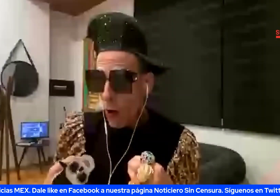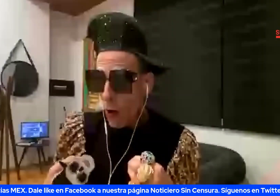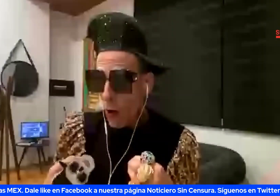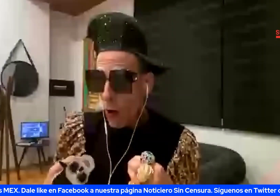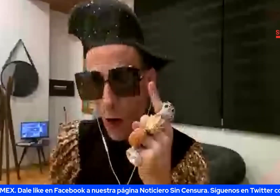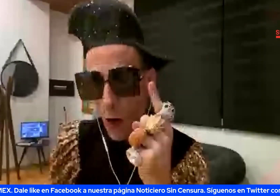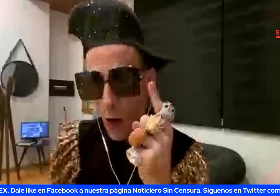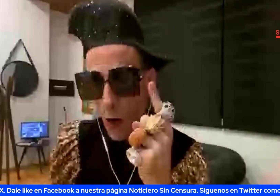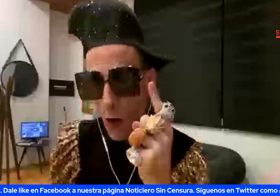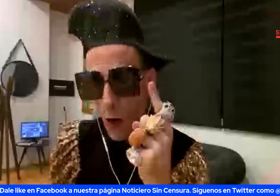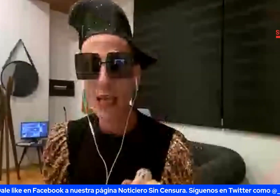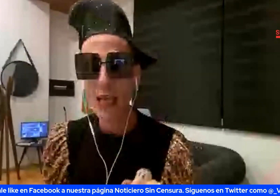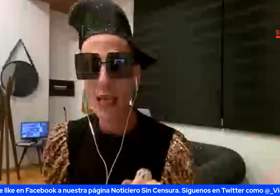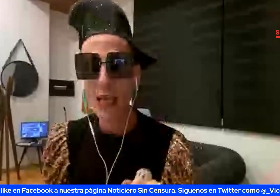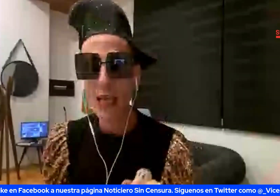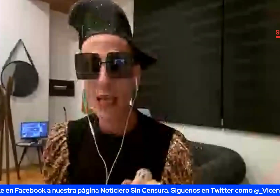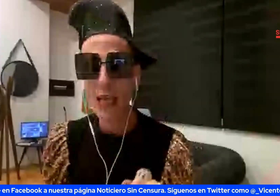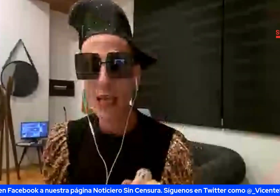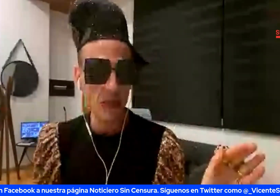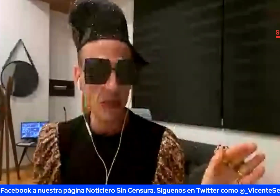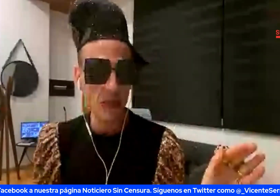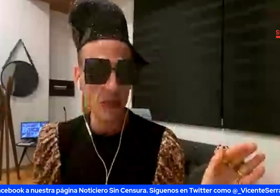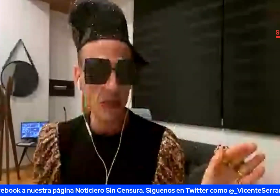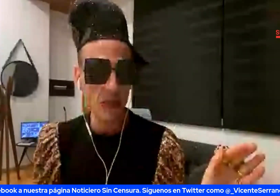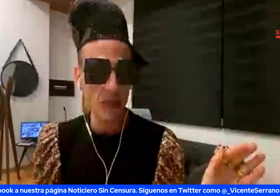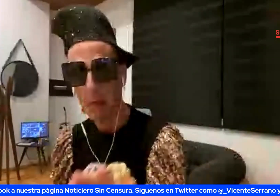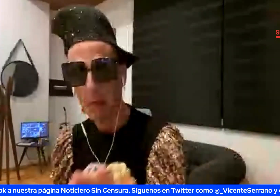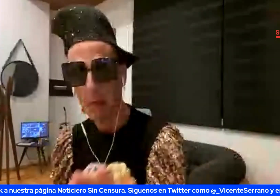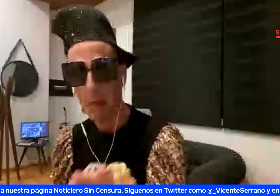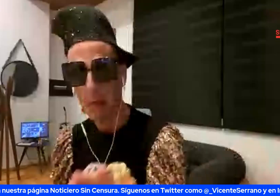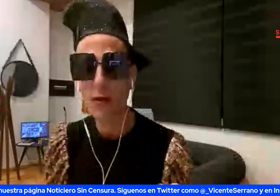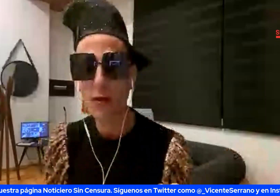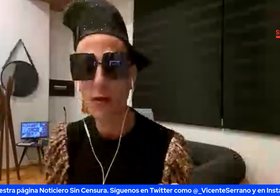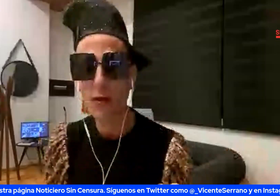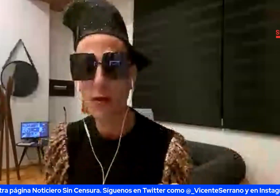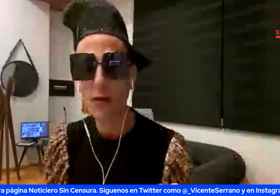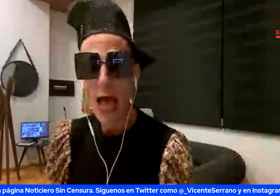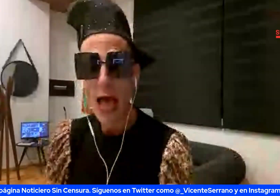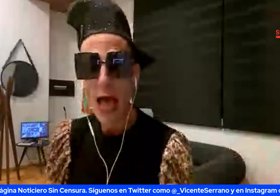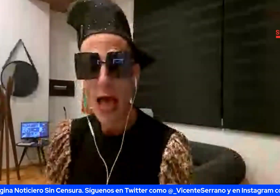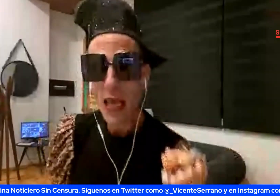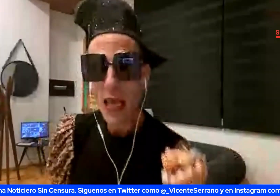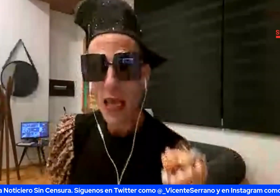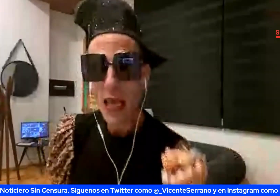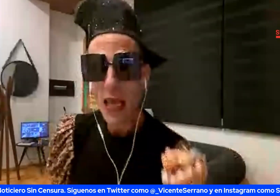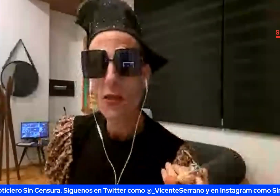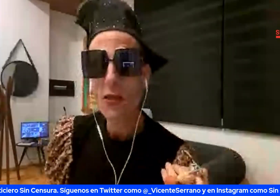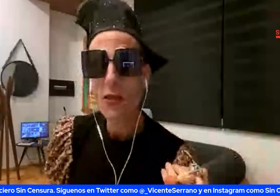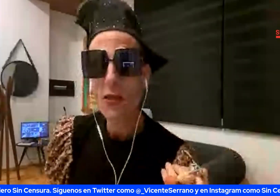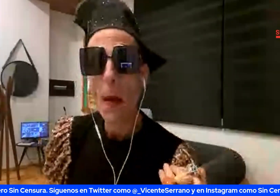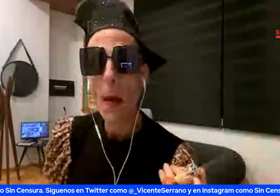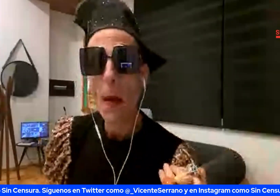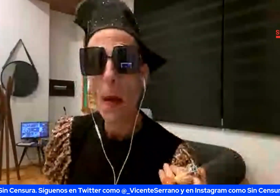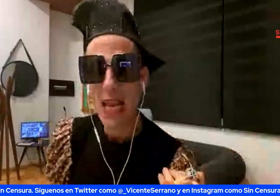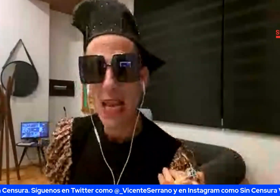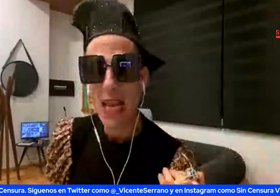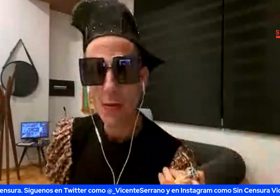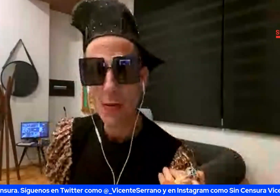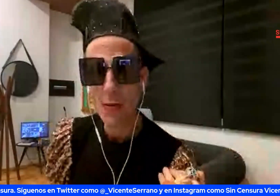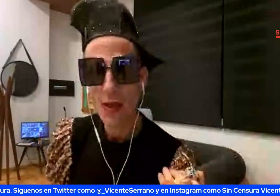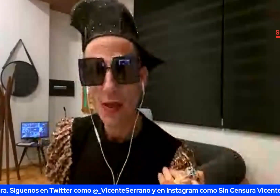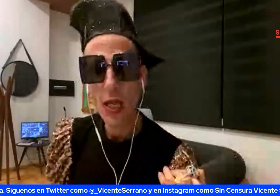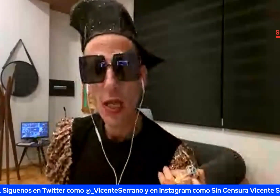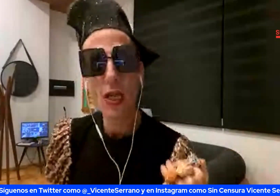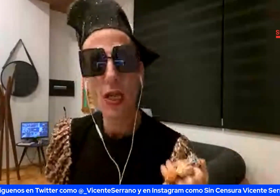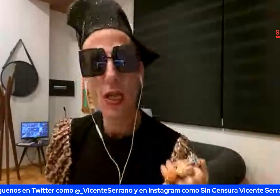libro, lo puedes conseguir de 350 hasta 600. Aquí les compraron miles